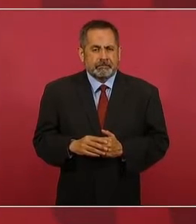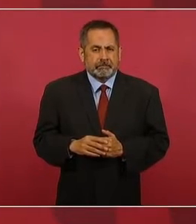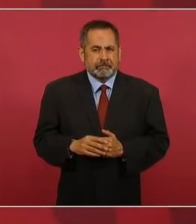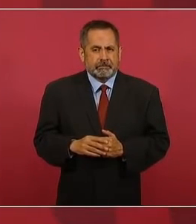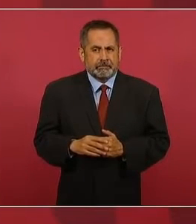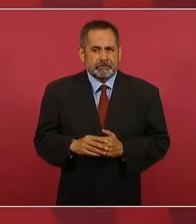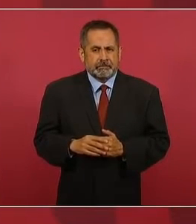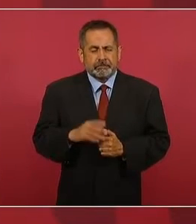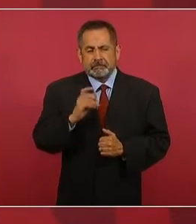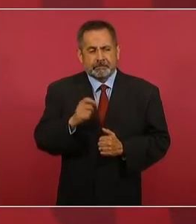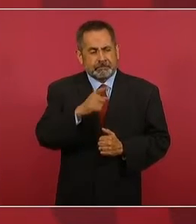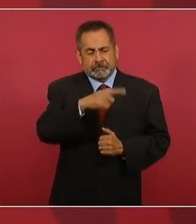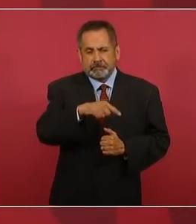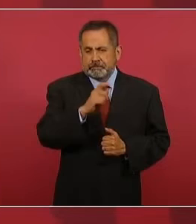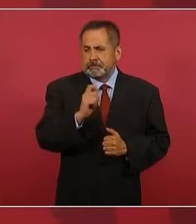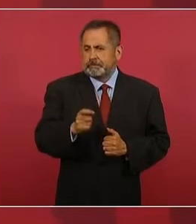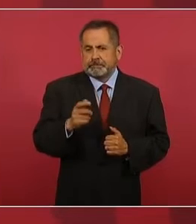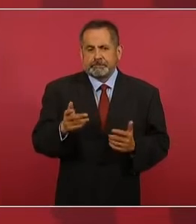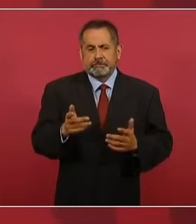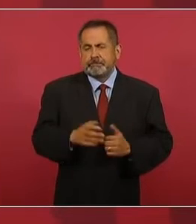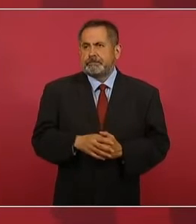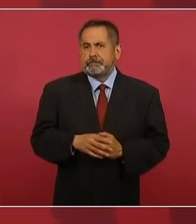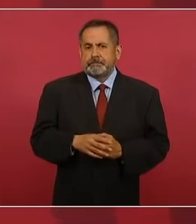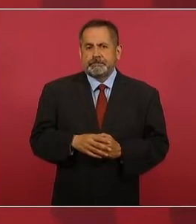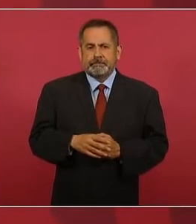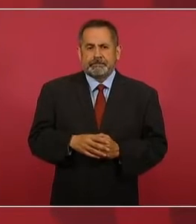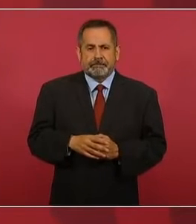se están